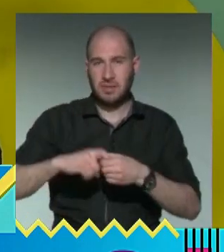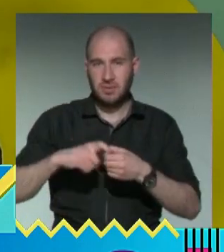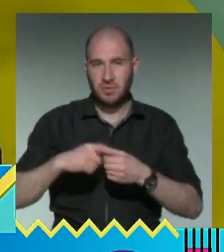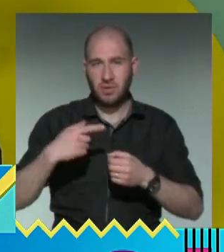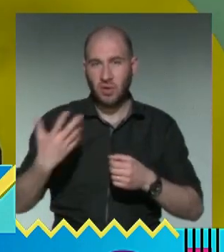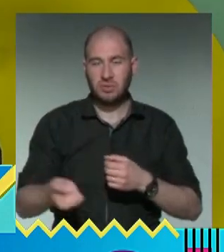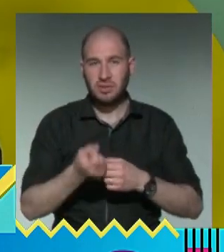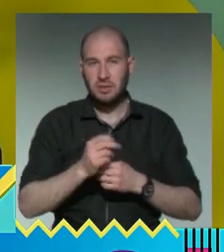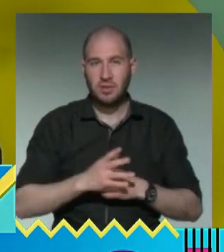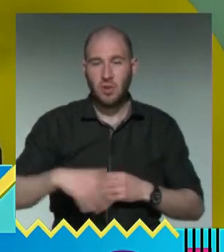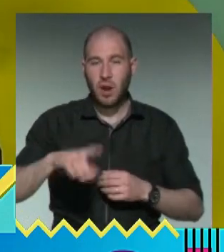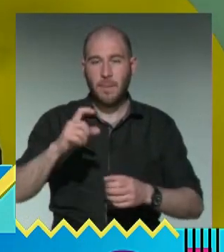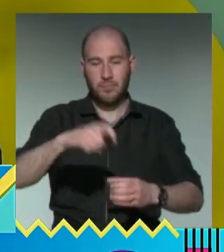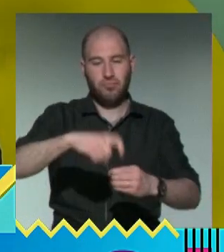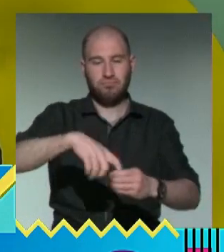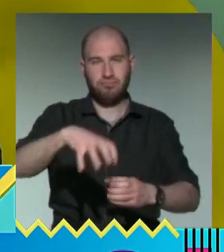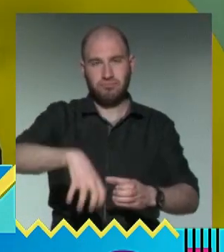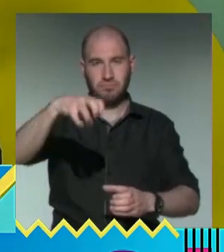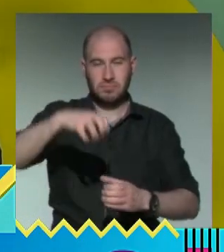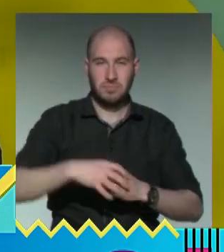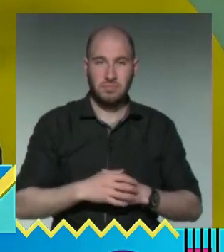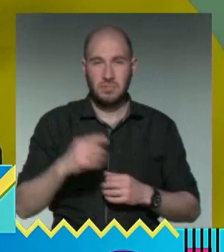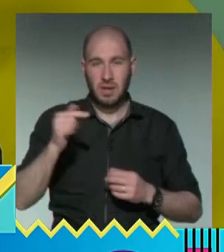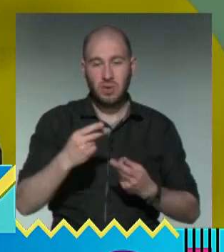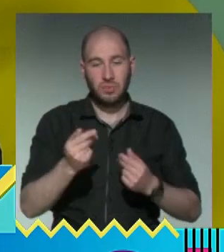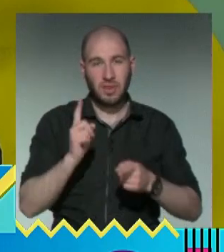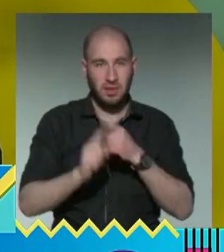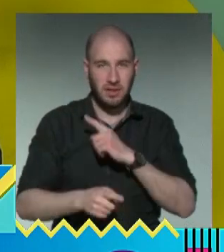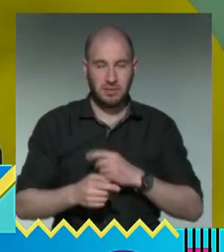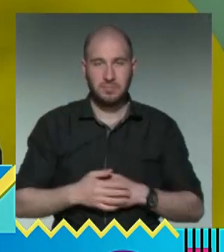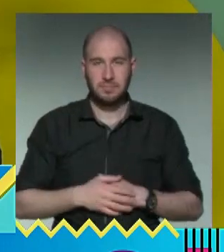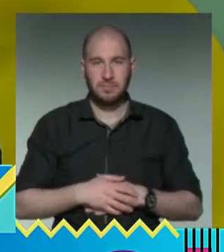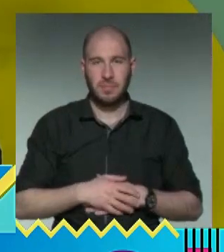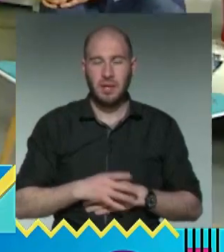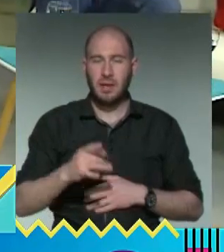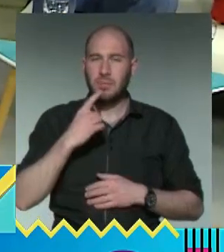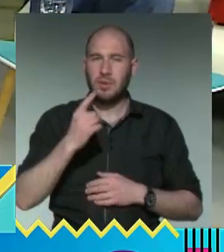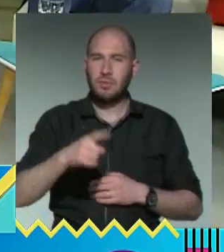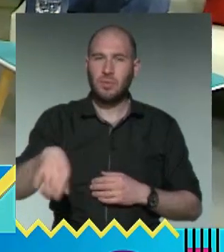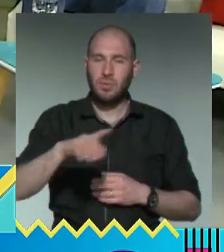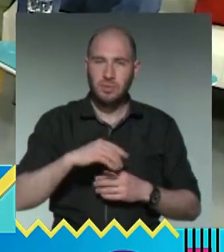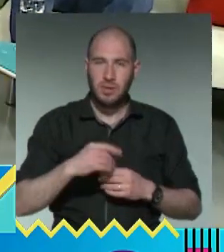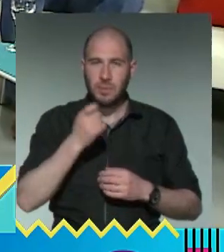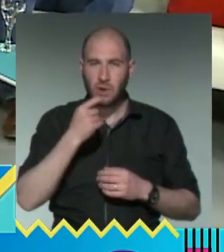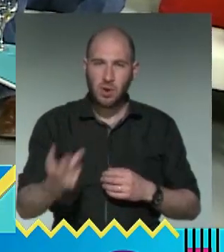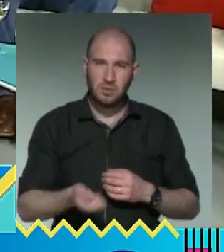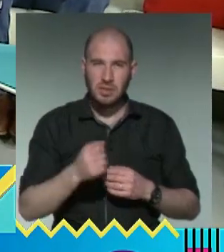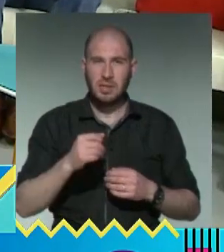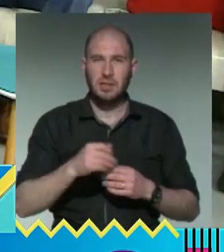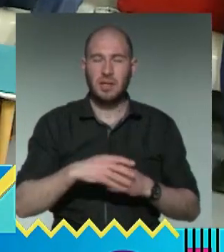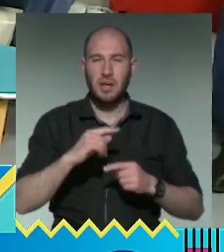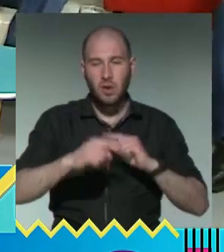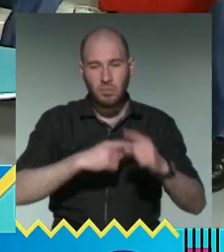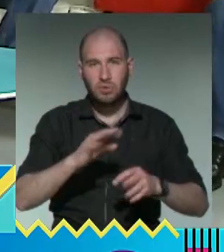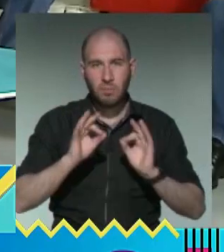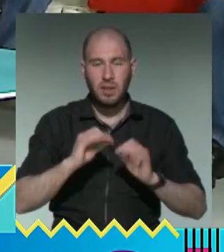saco de un pozo y prácticamente ahí ya lo puedo usar. Bien. ¿Y ustedes creen que se puede alcanzar esa reconversión